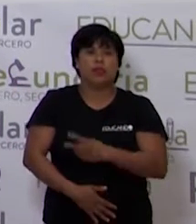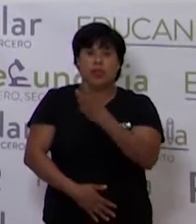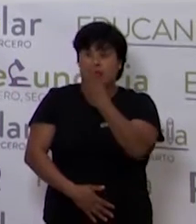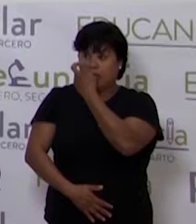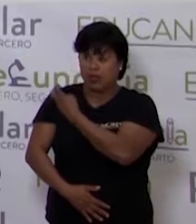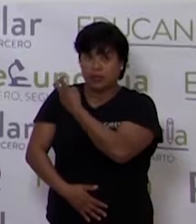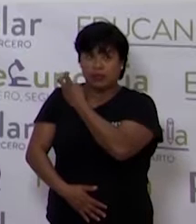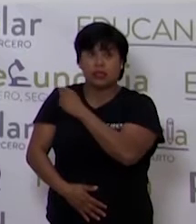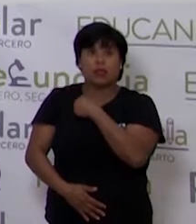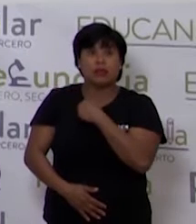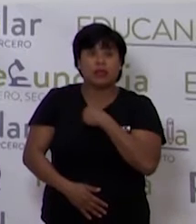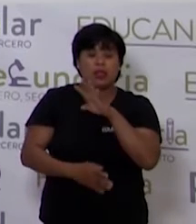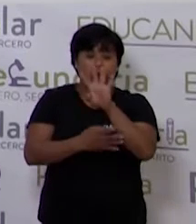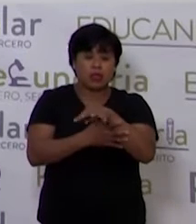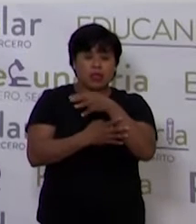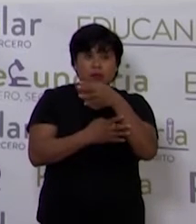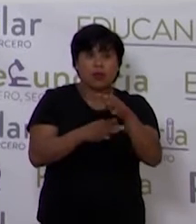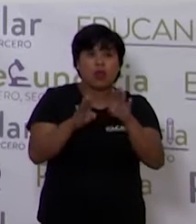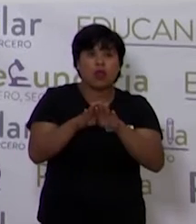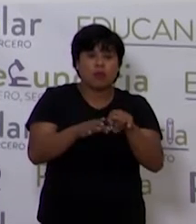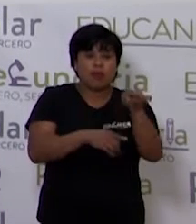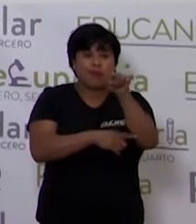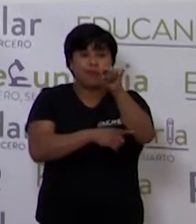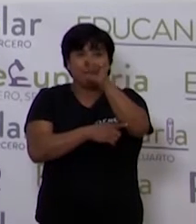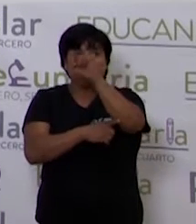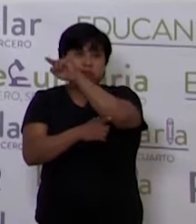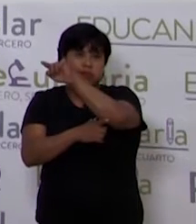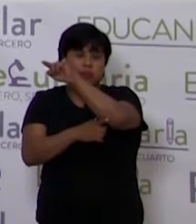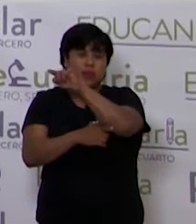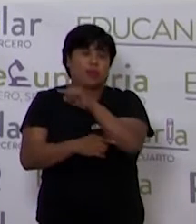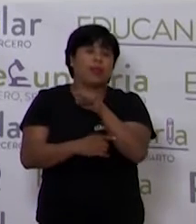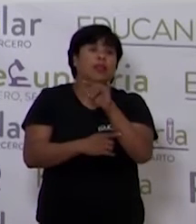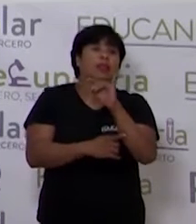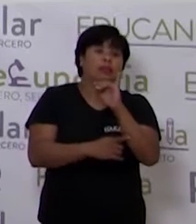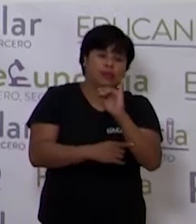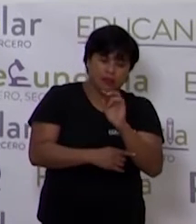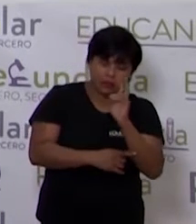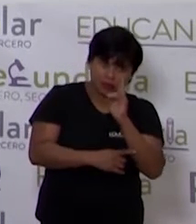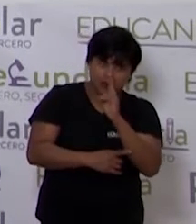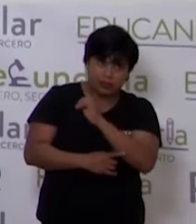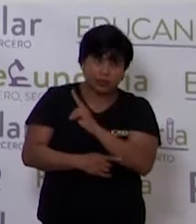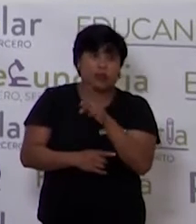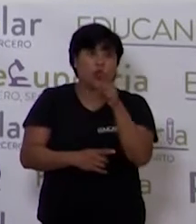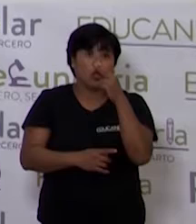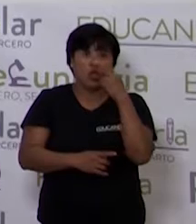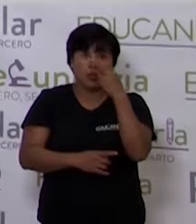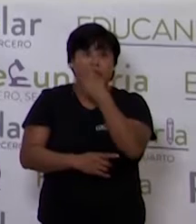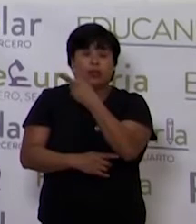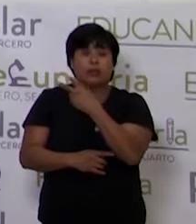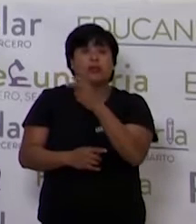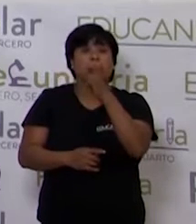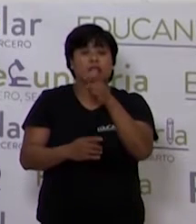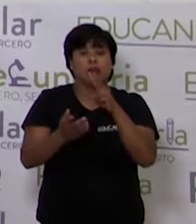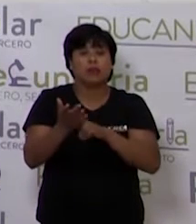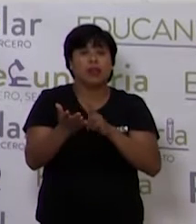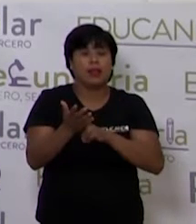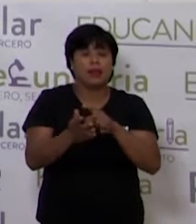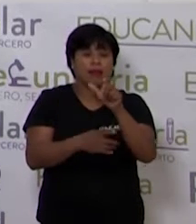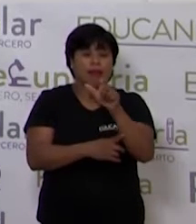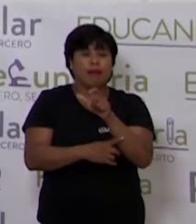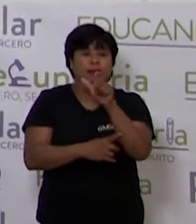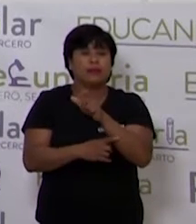Este es mi tabla de frecuencia. ¿Sí? Si te das cuenta, los valores de X